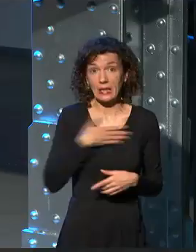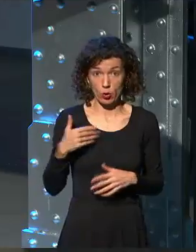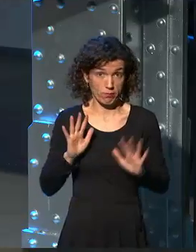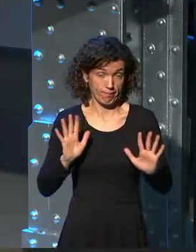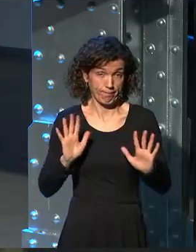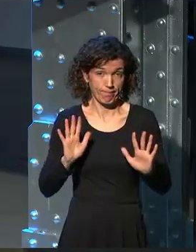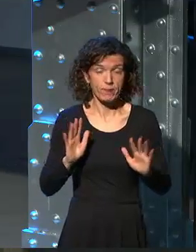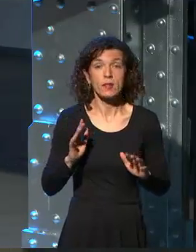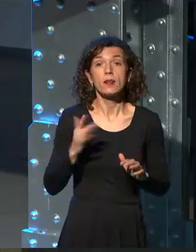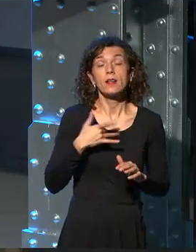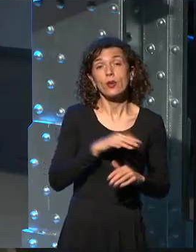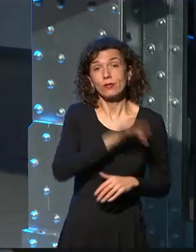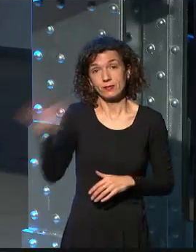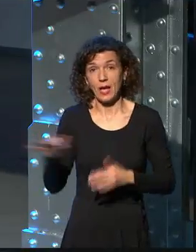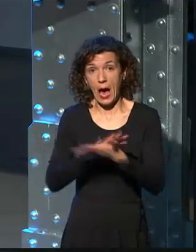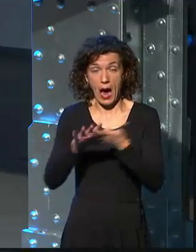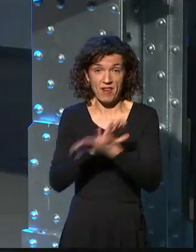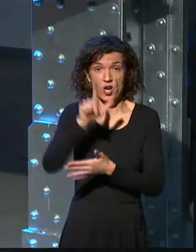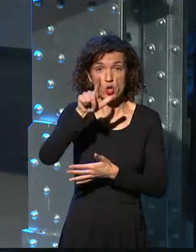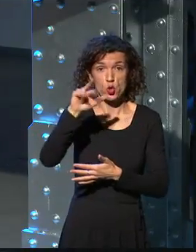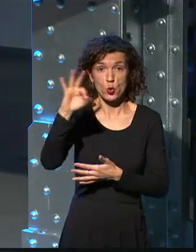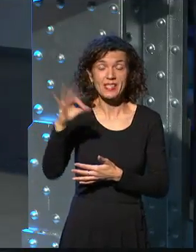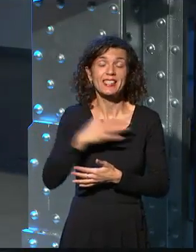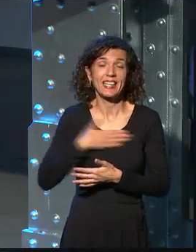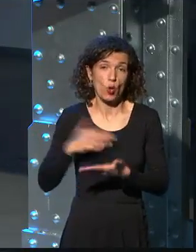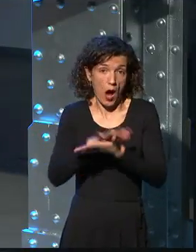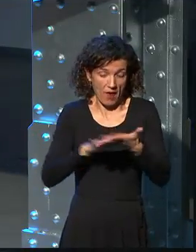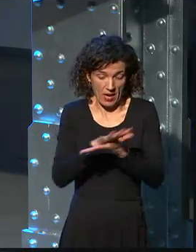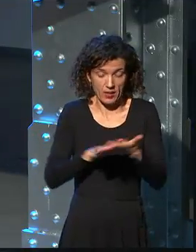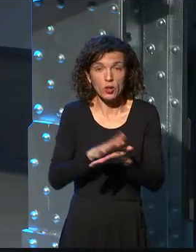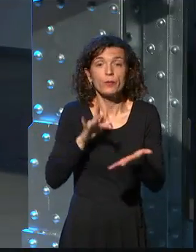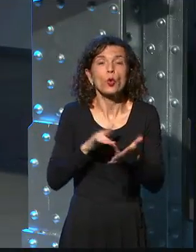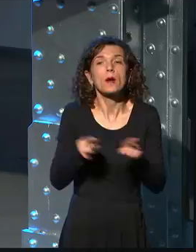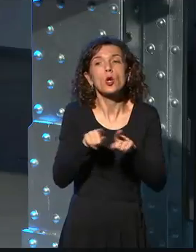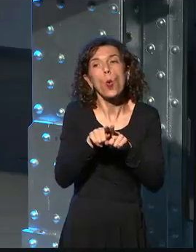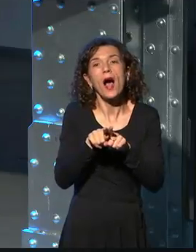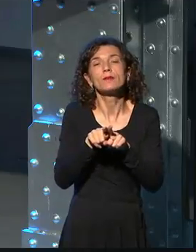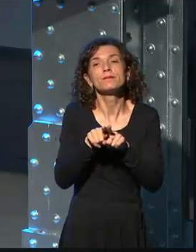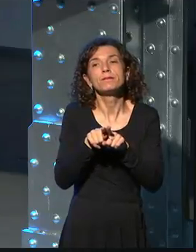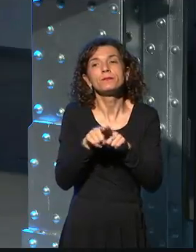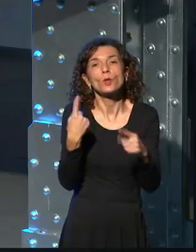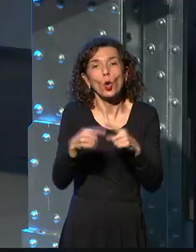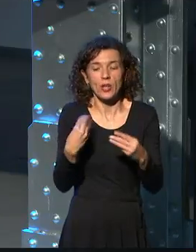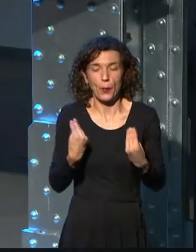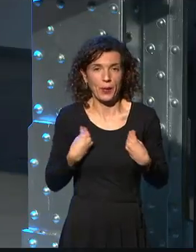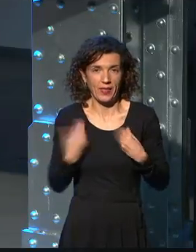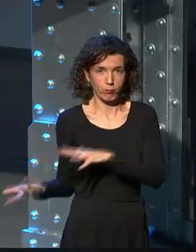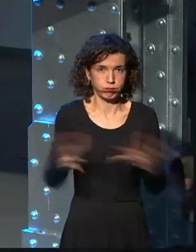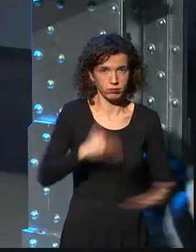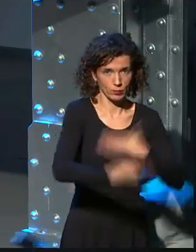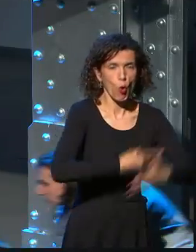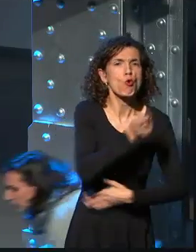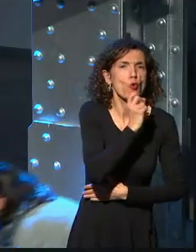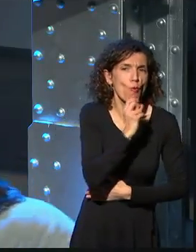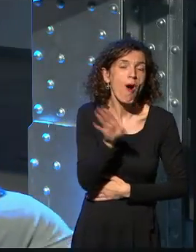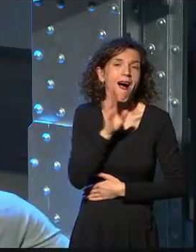aquí. Y antes de darle la palabra a Luis, quiero hablar de algunas aplicaciones que podemos llevar a la vida cotidiana